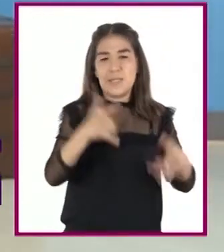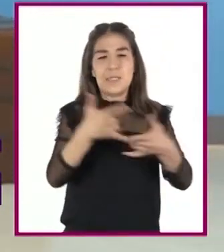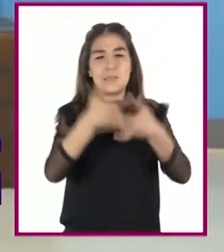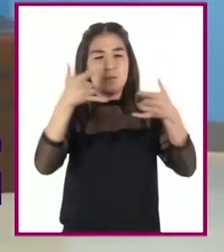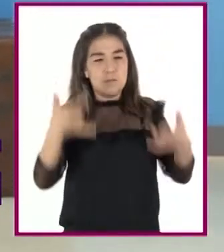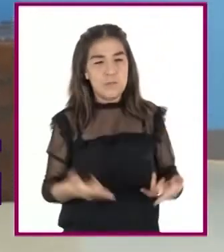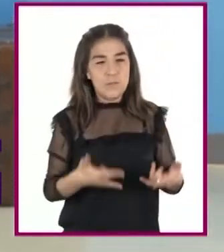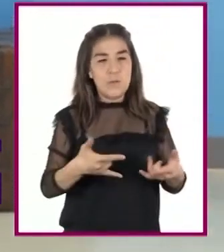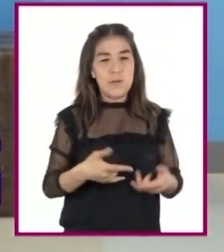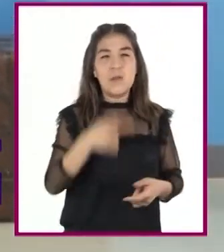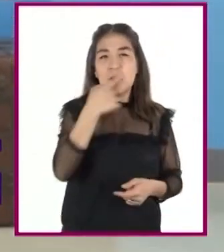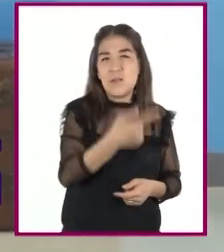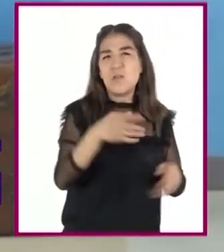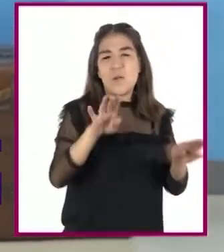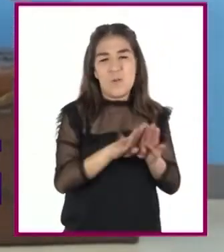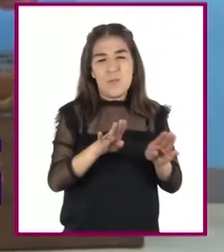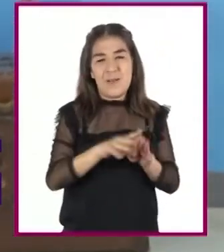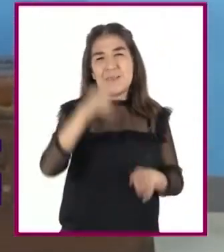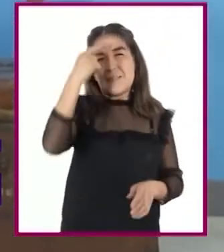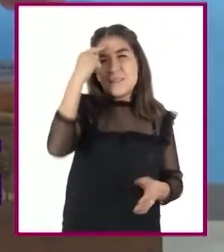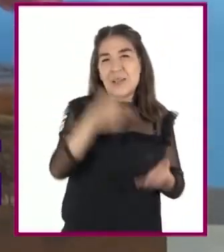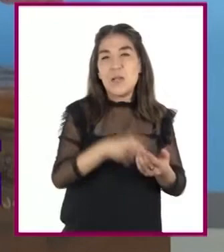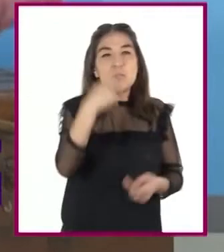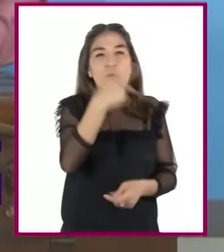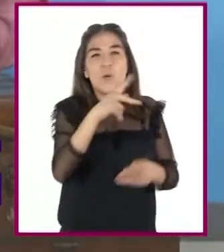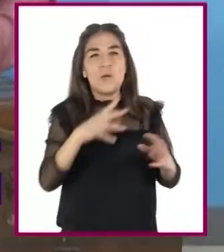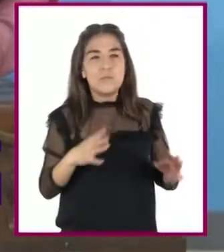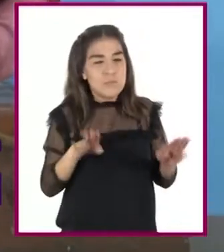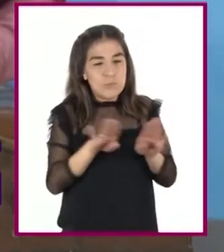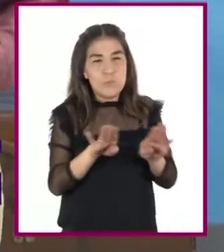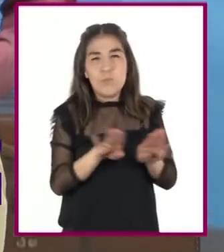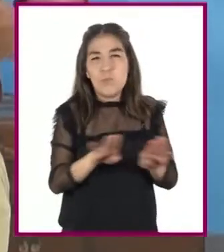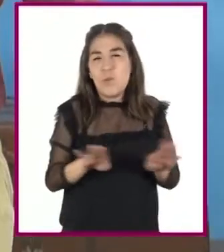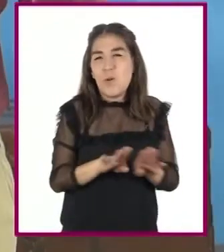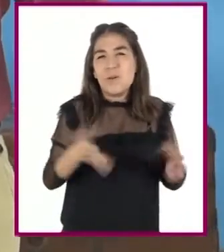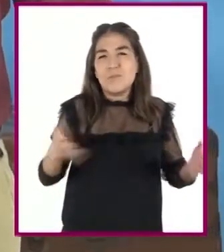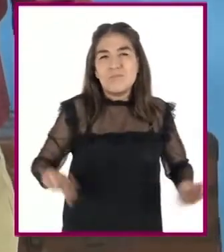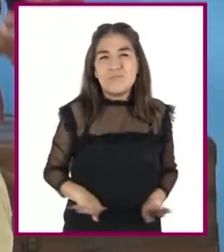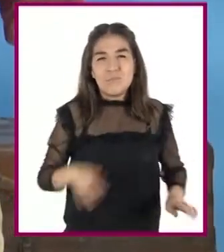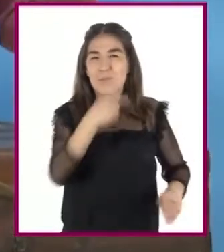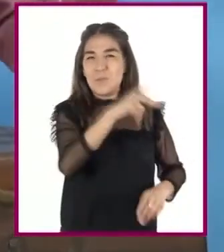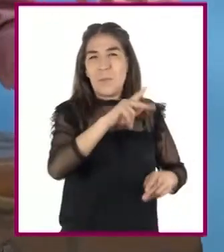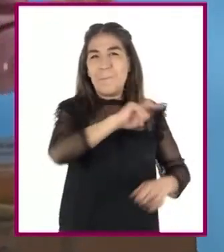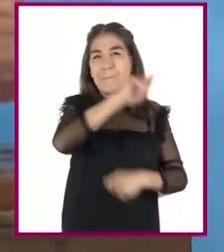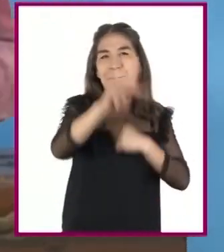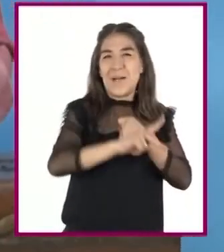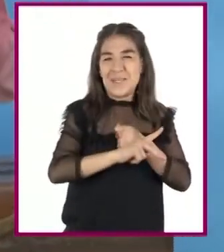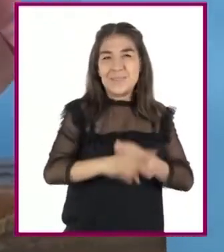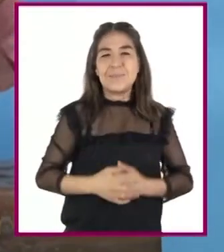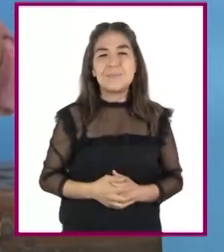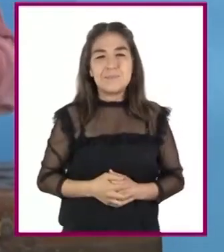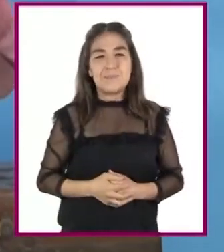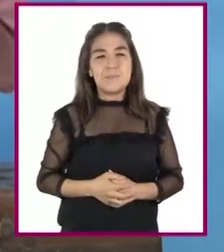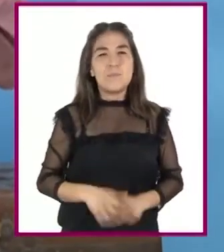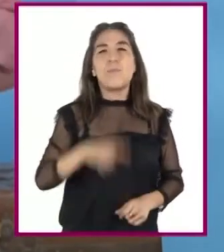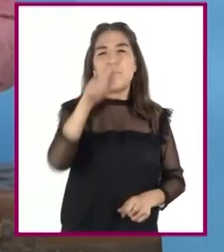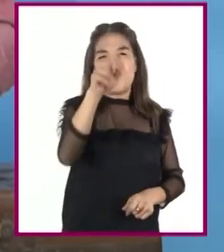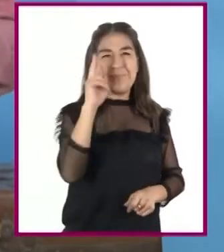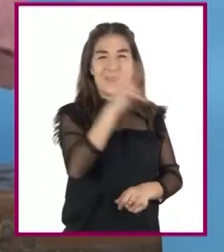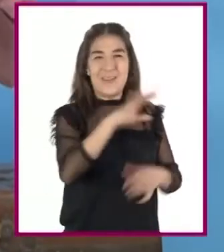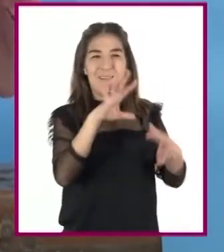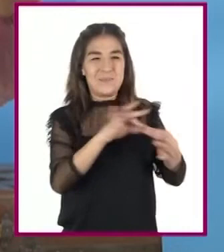históricos que son completamente exclusivos de una nación? Como se mencionó en el video, las ideas